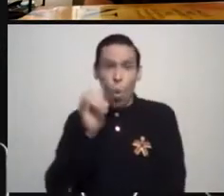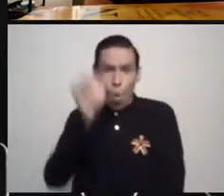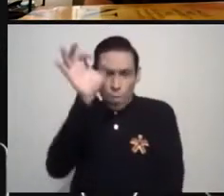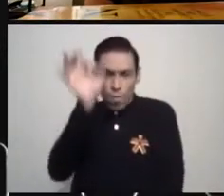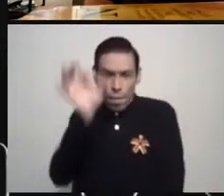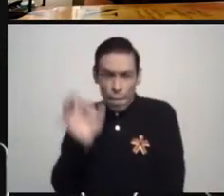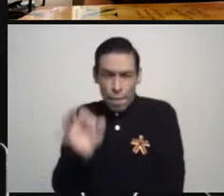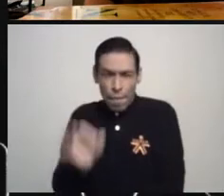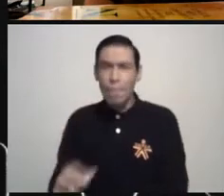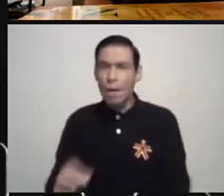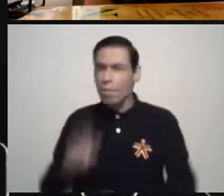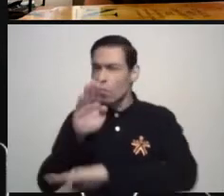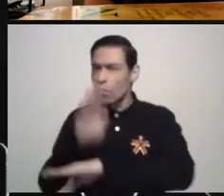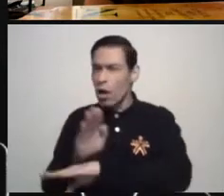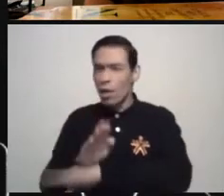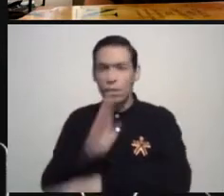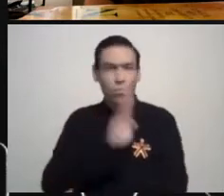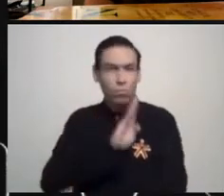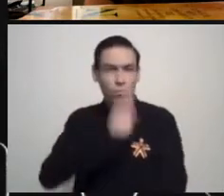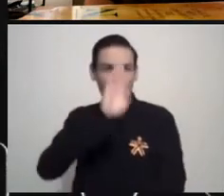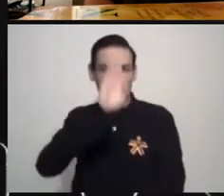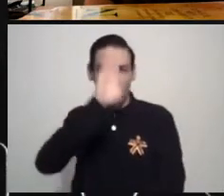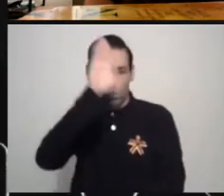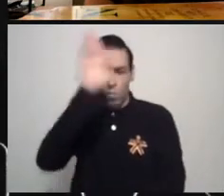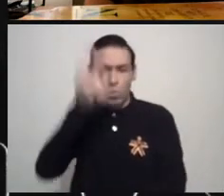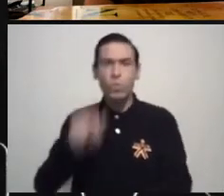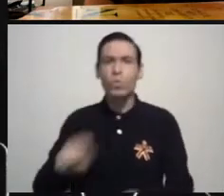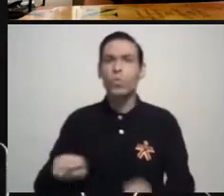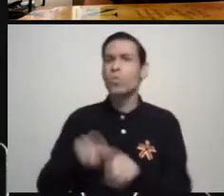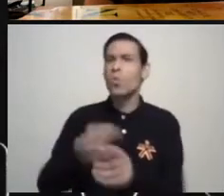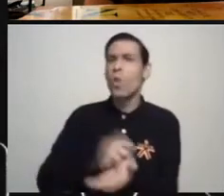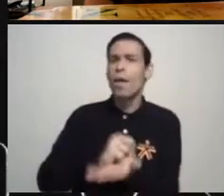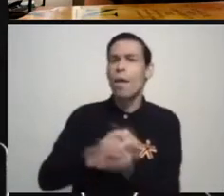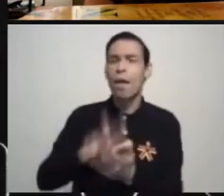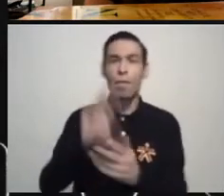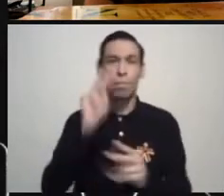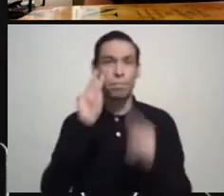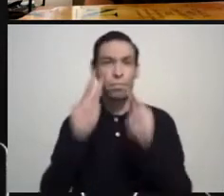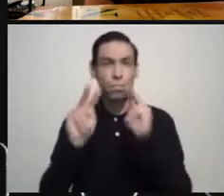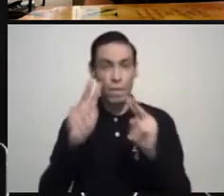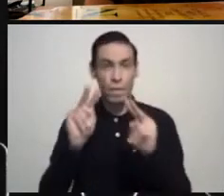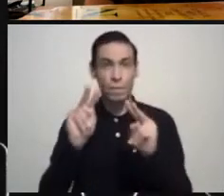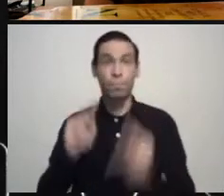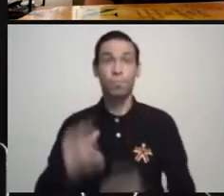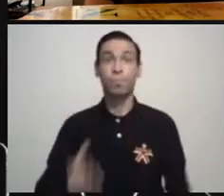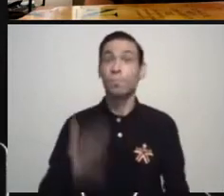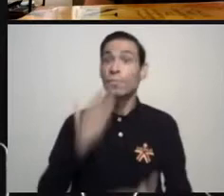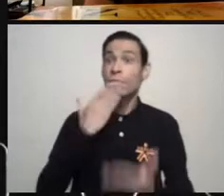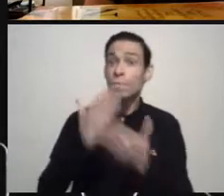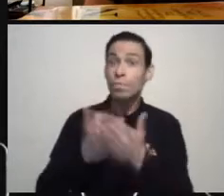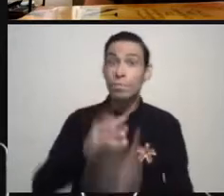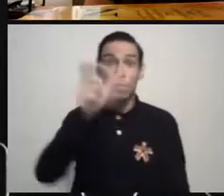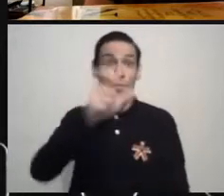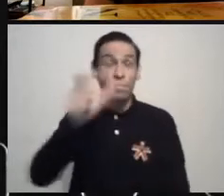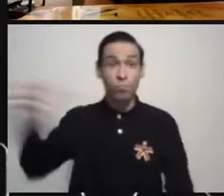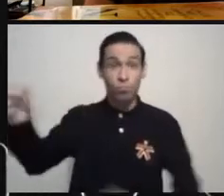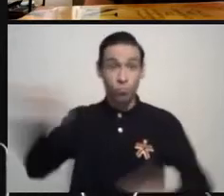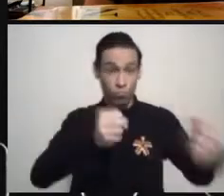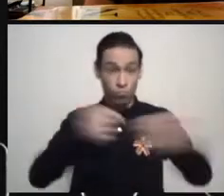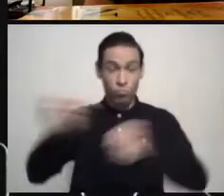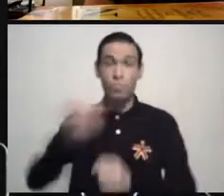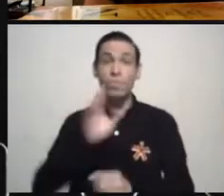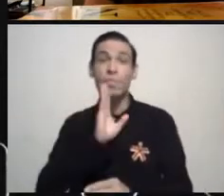gratuita para todos ustedes, las tardes del jueves. Quiero agradecer pues a los invitados de hoy, Andrés